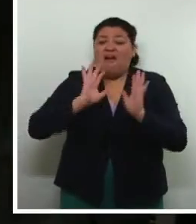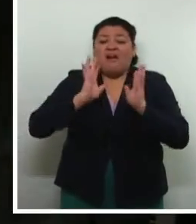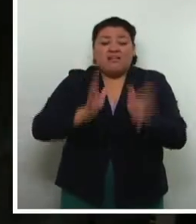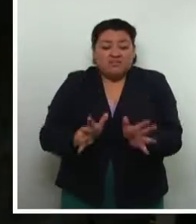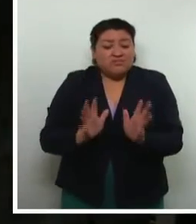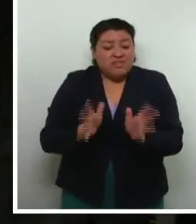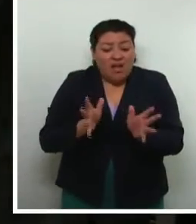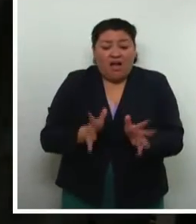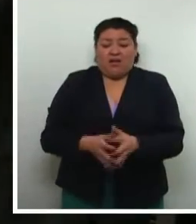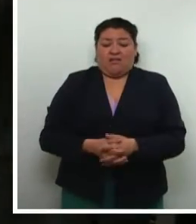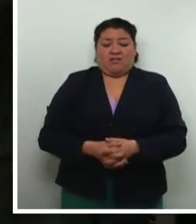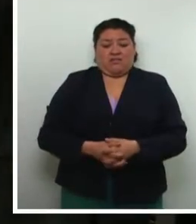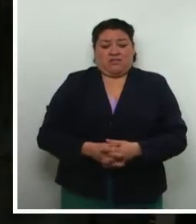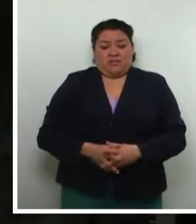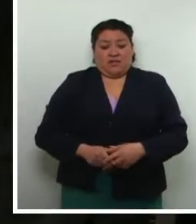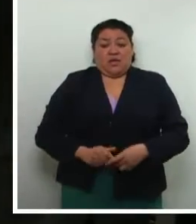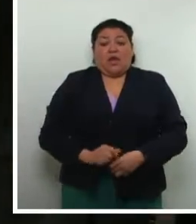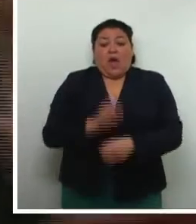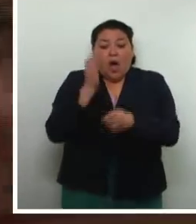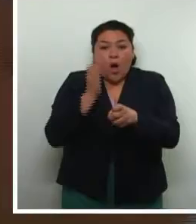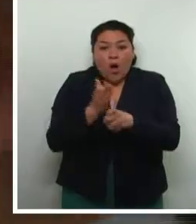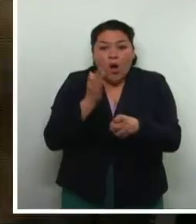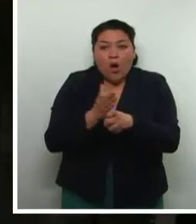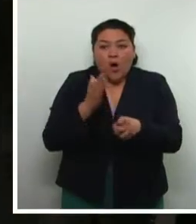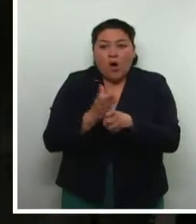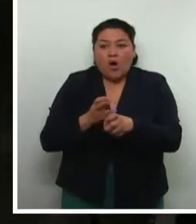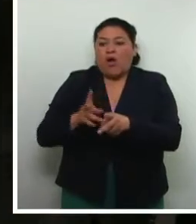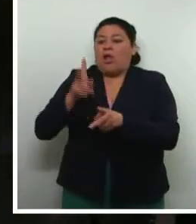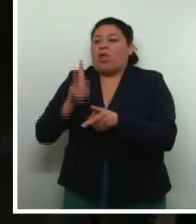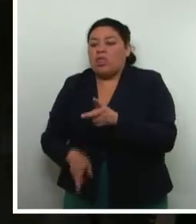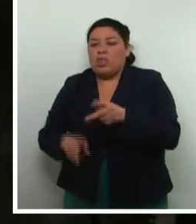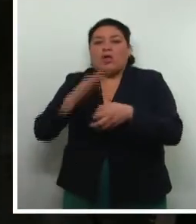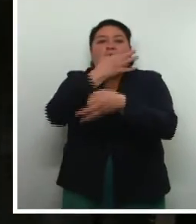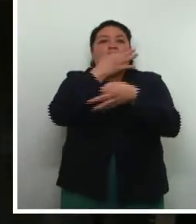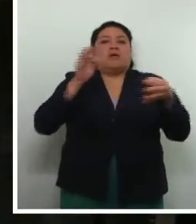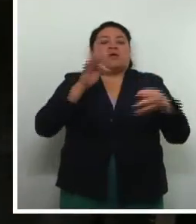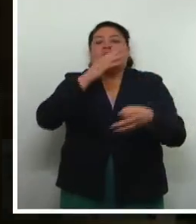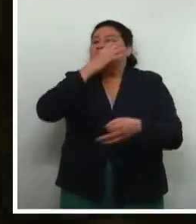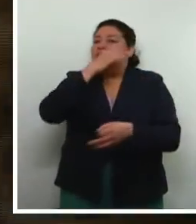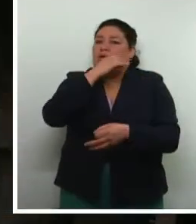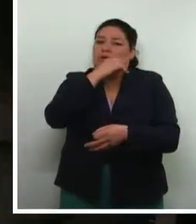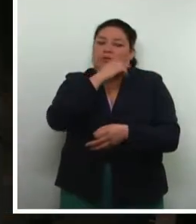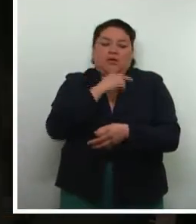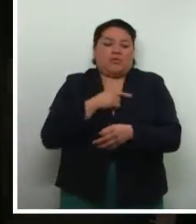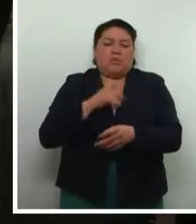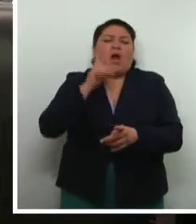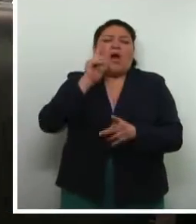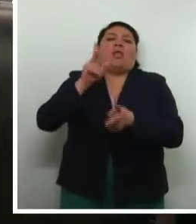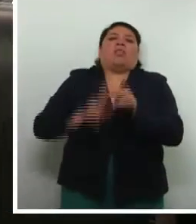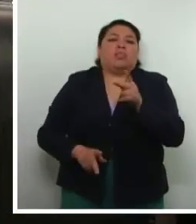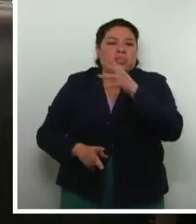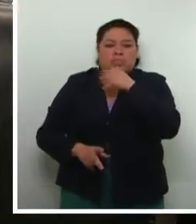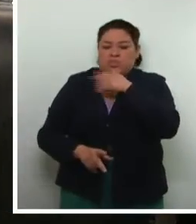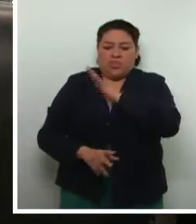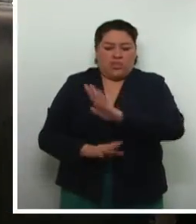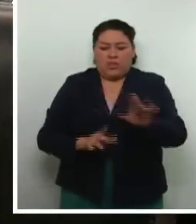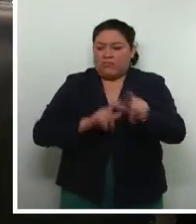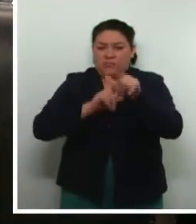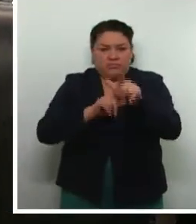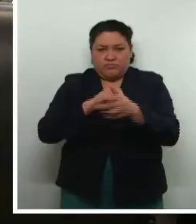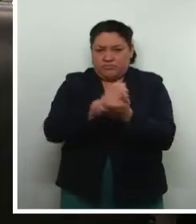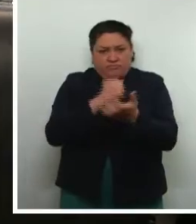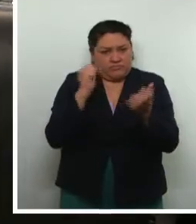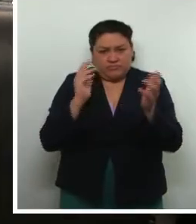casos. Y no podemos dejar sin hacer la declaratoria de esta discusión.